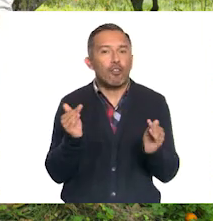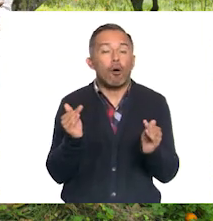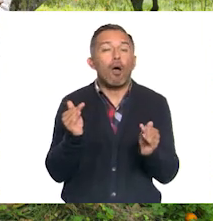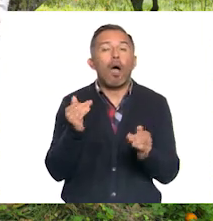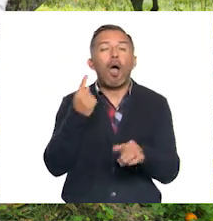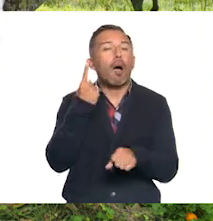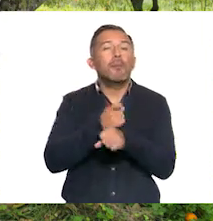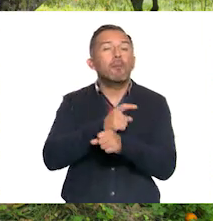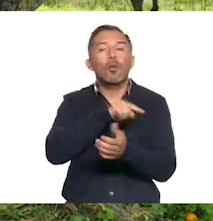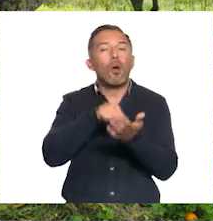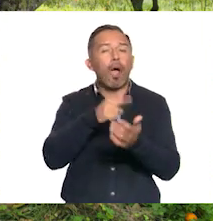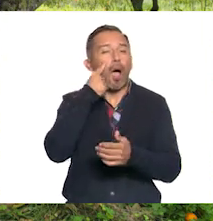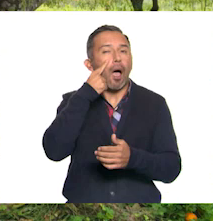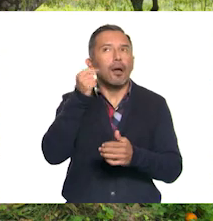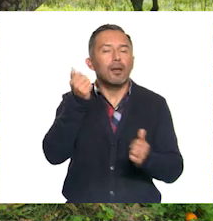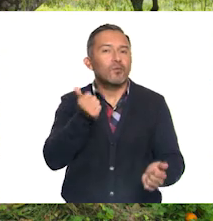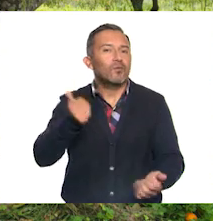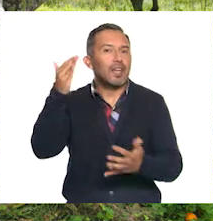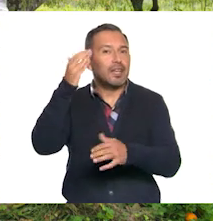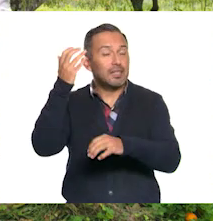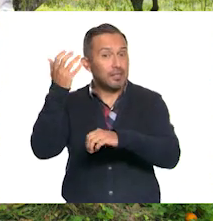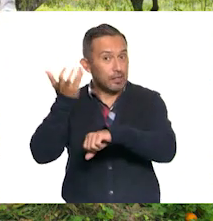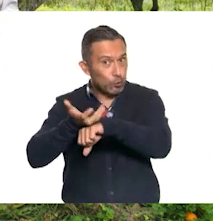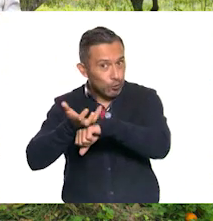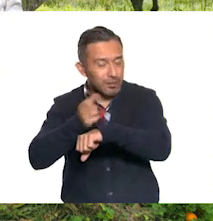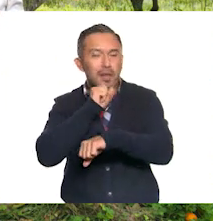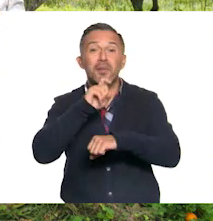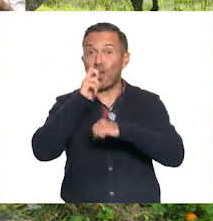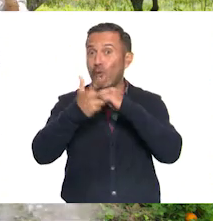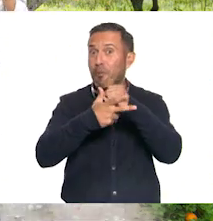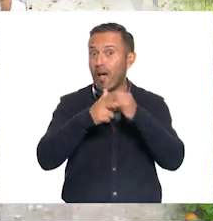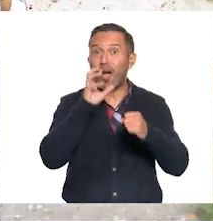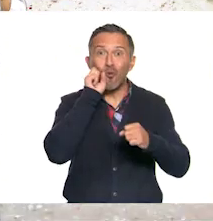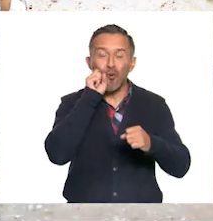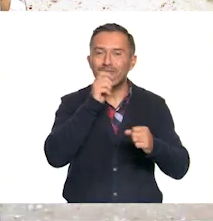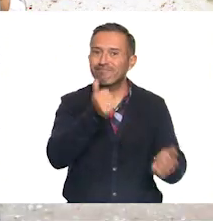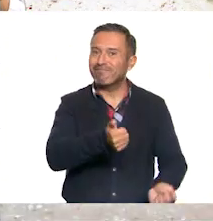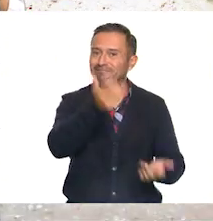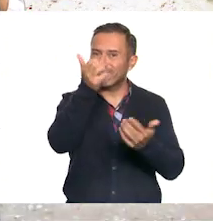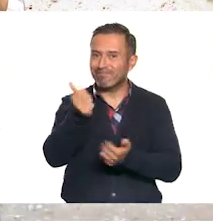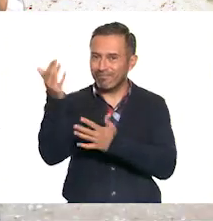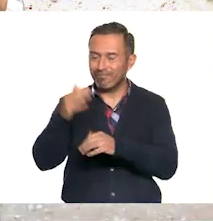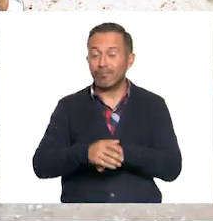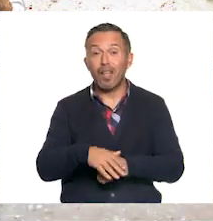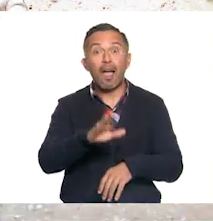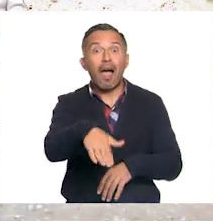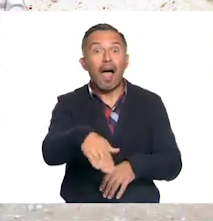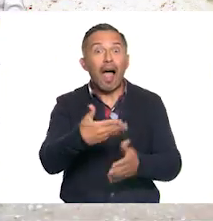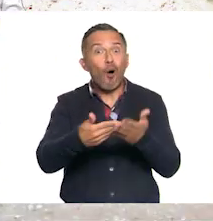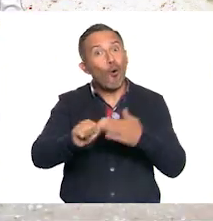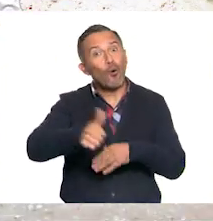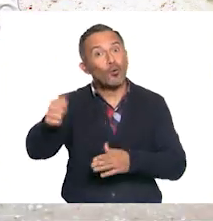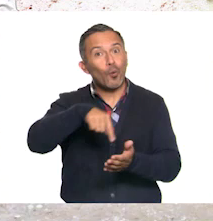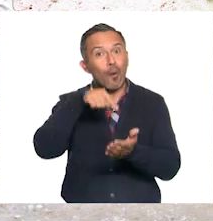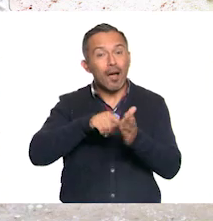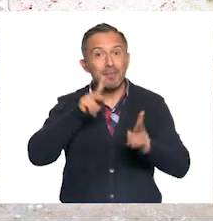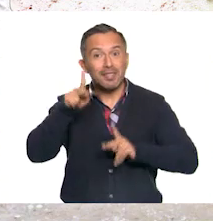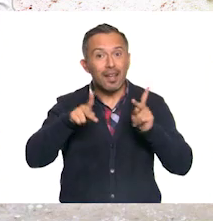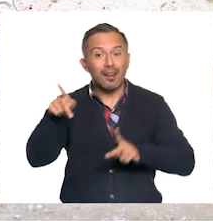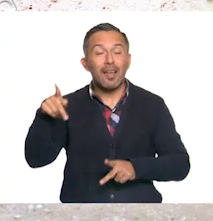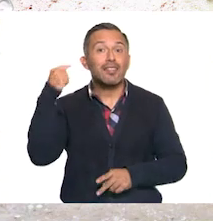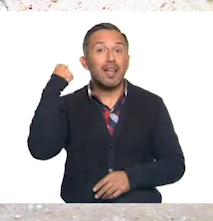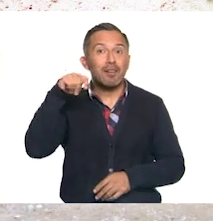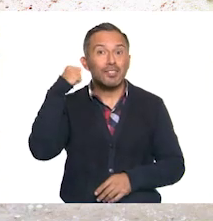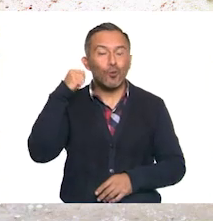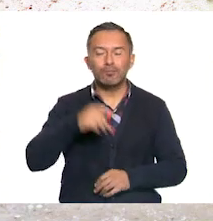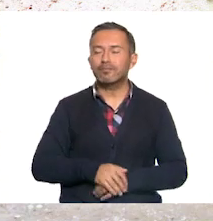y Europa. ¡Wow! ¡Atención, atención! Siguiente parada es... ¡Tabasco! ¡Ah! Oh,